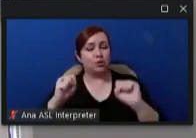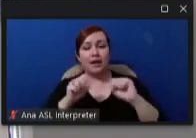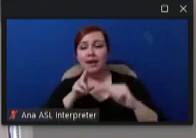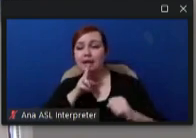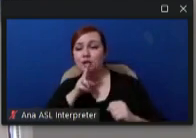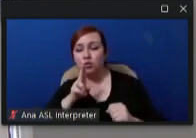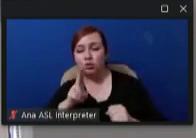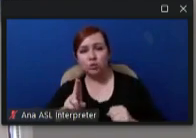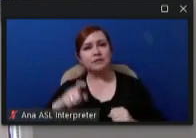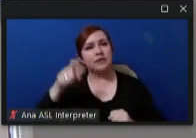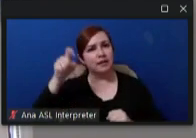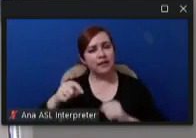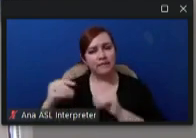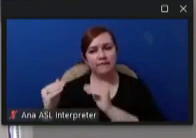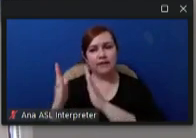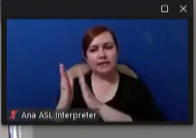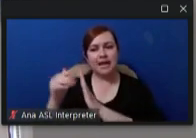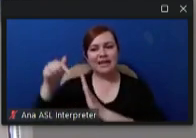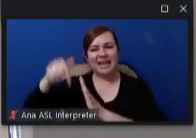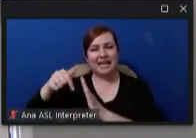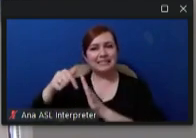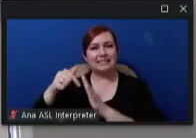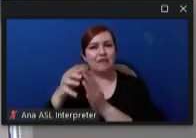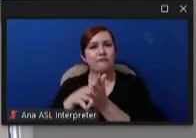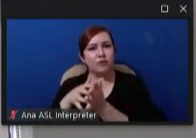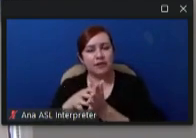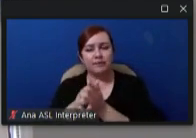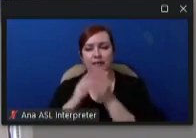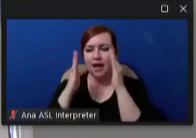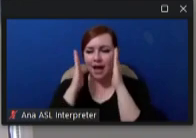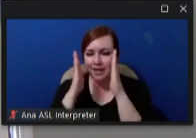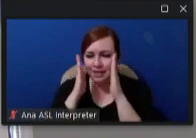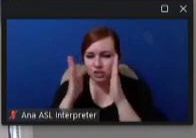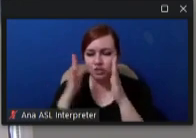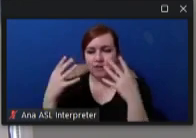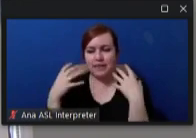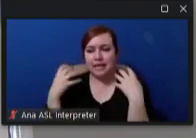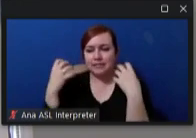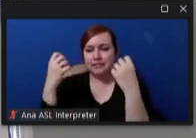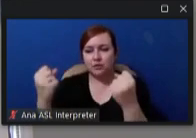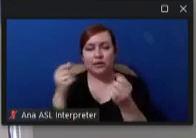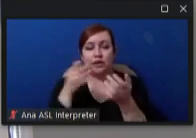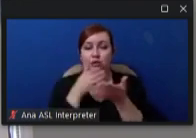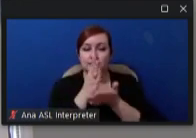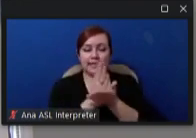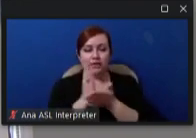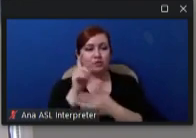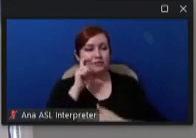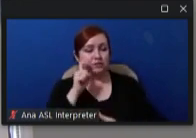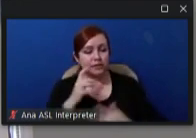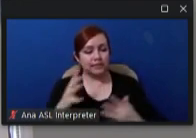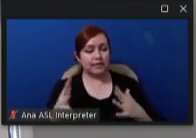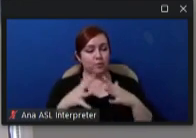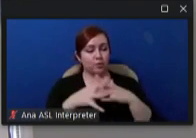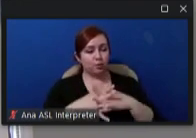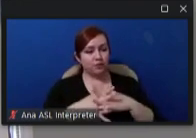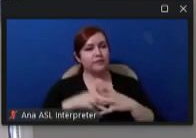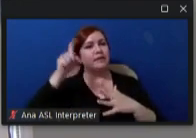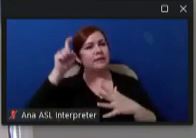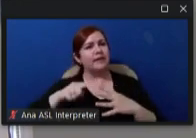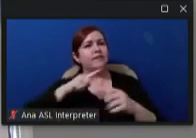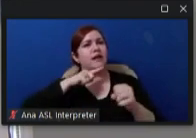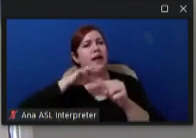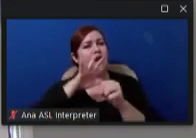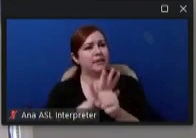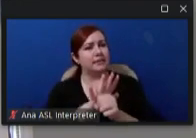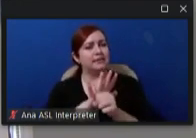estas debilidades institucionales. La atención a la salud y los derechos sexuales y reproductivos deben garantizarse en igualdad